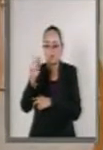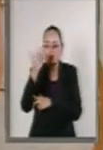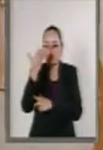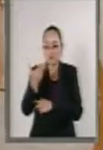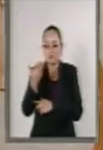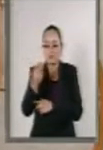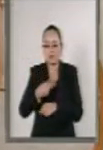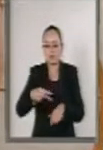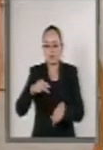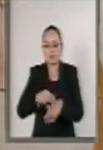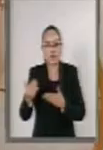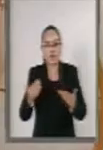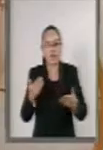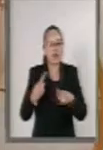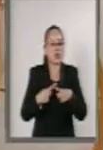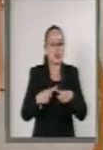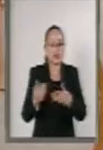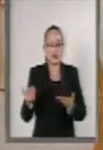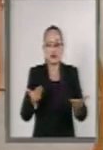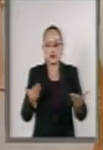¿a quién se le concede?